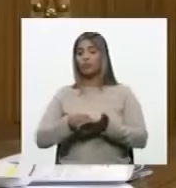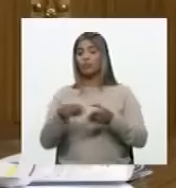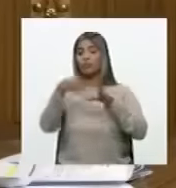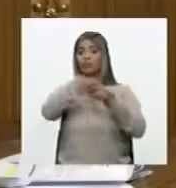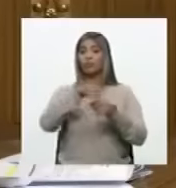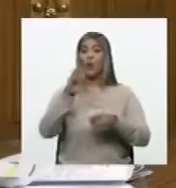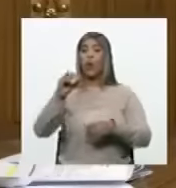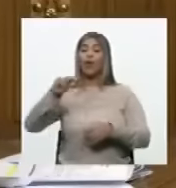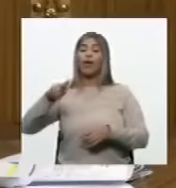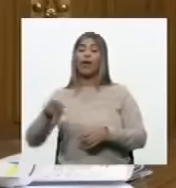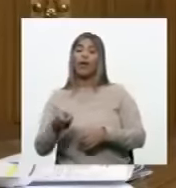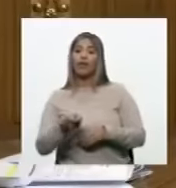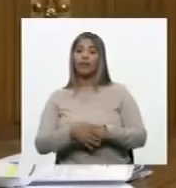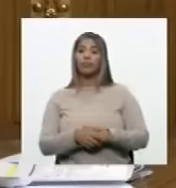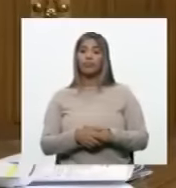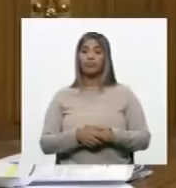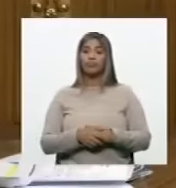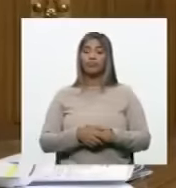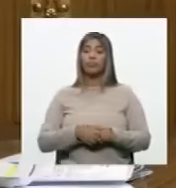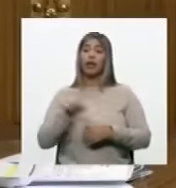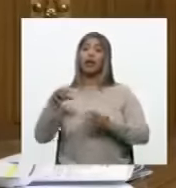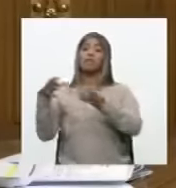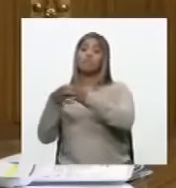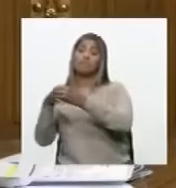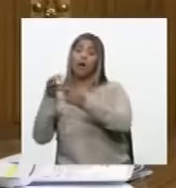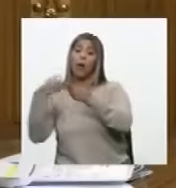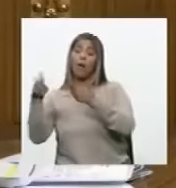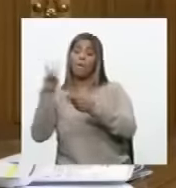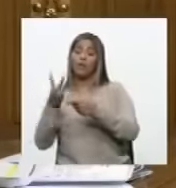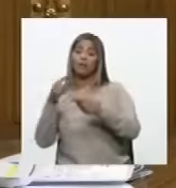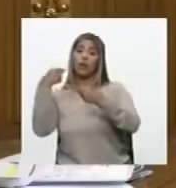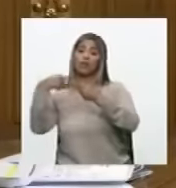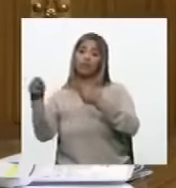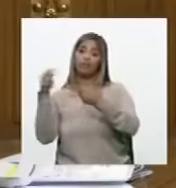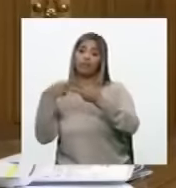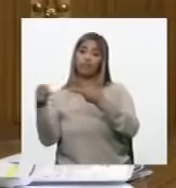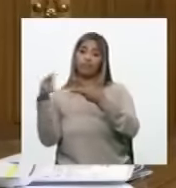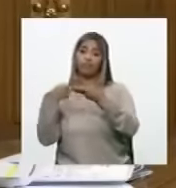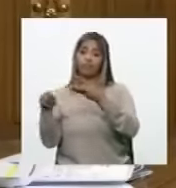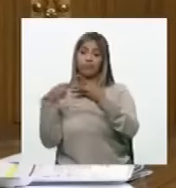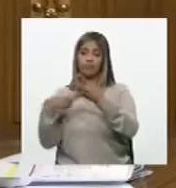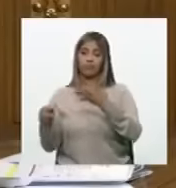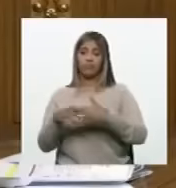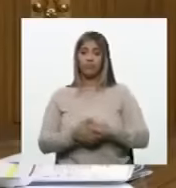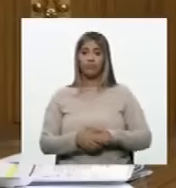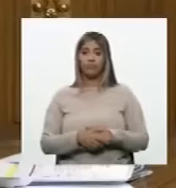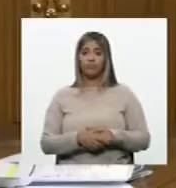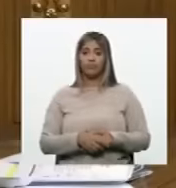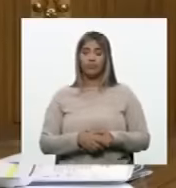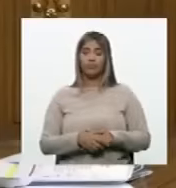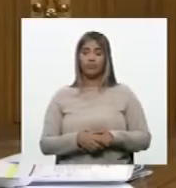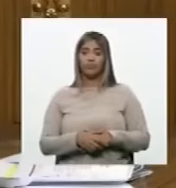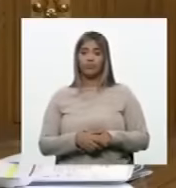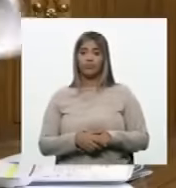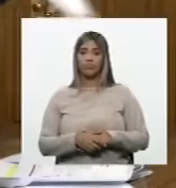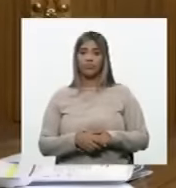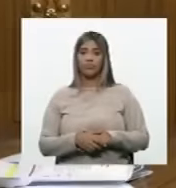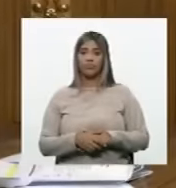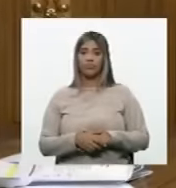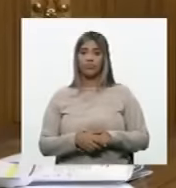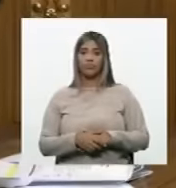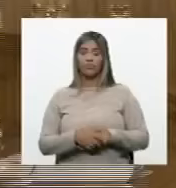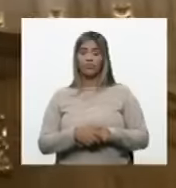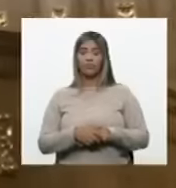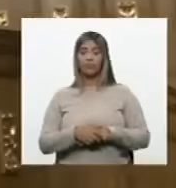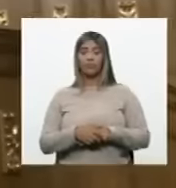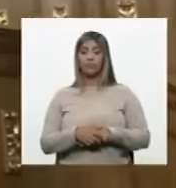ONG 4 por Venezuela, María Elena Teixeira, Carolina Febre, Gloria Matiusi, Marisabel Grunwald,